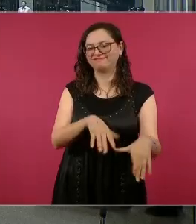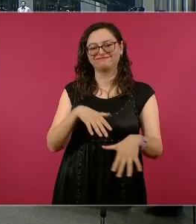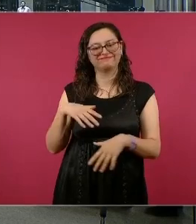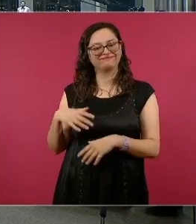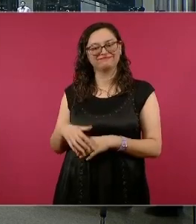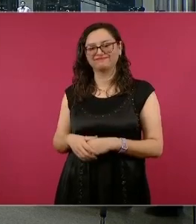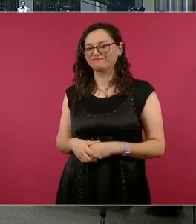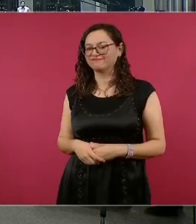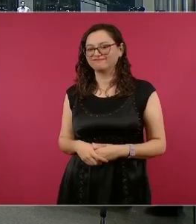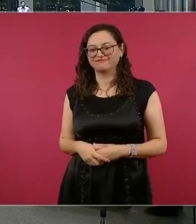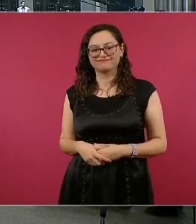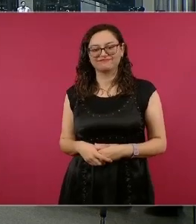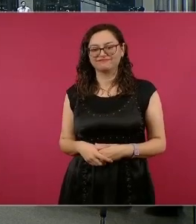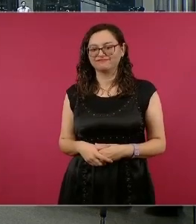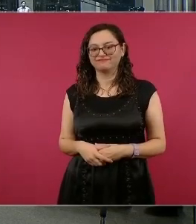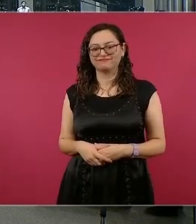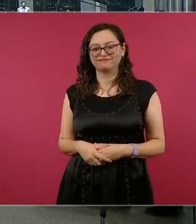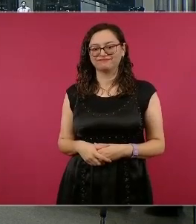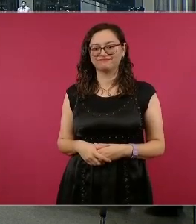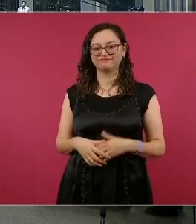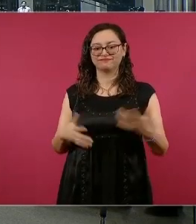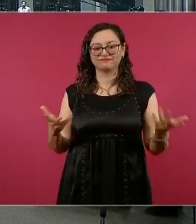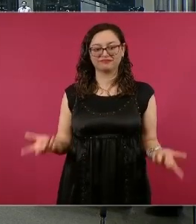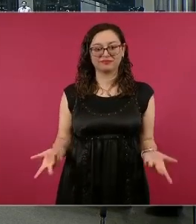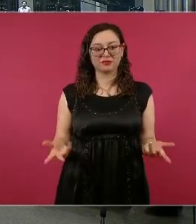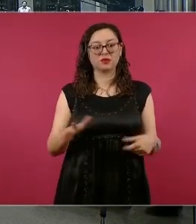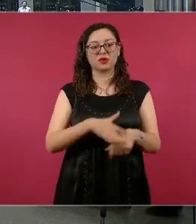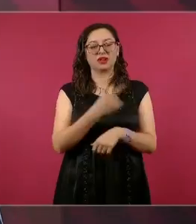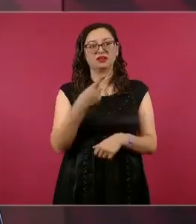porque palacio tomado era palacio quemado,